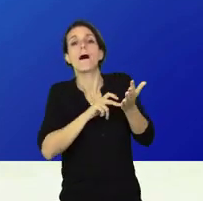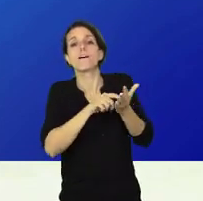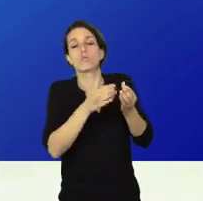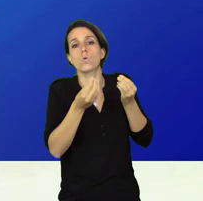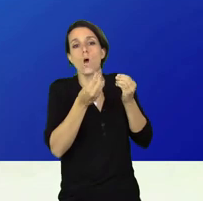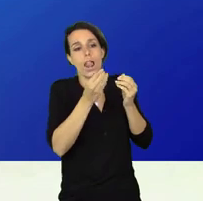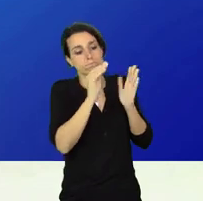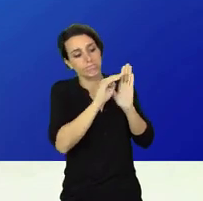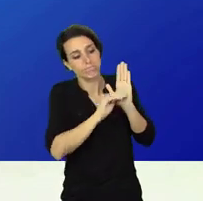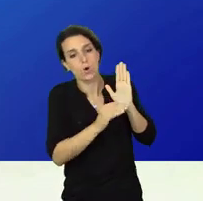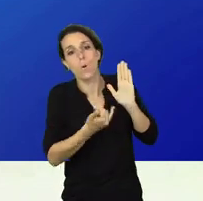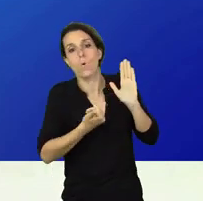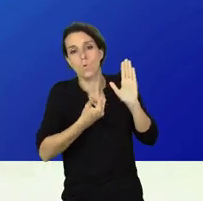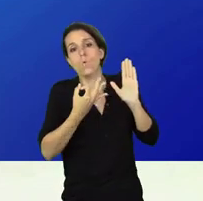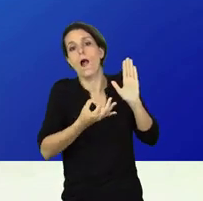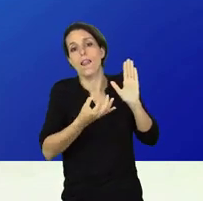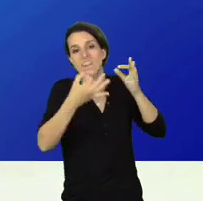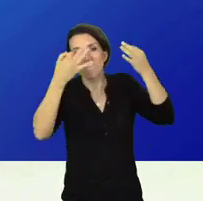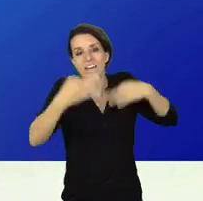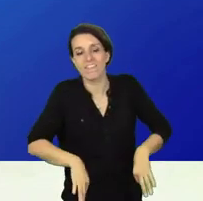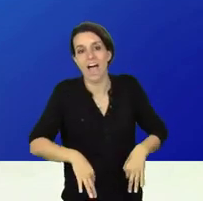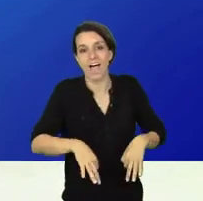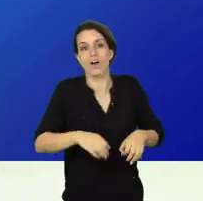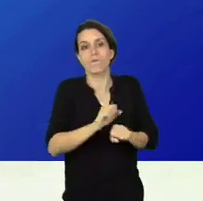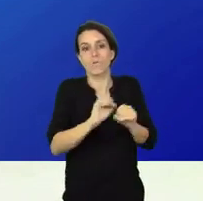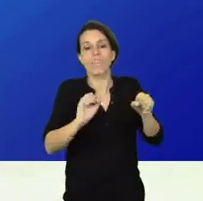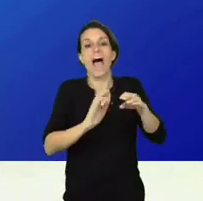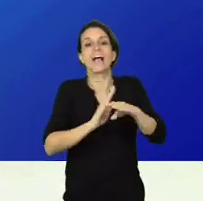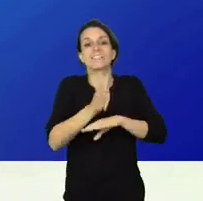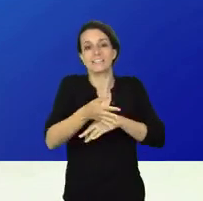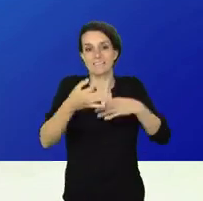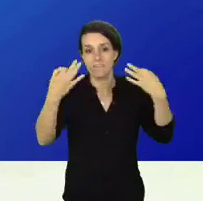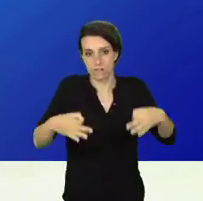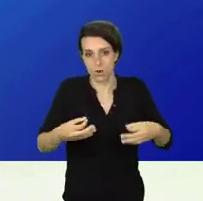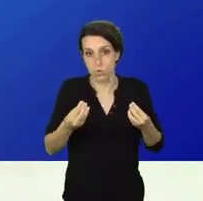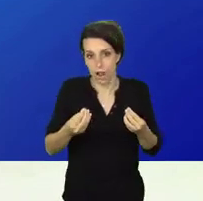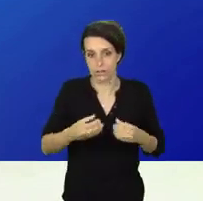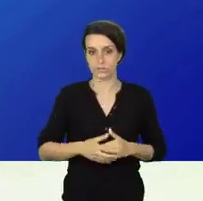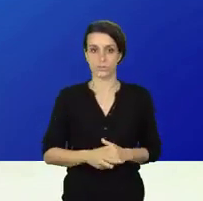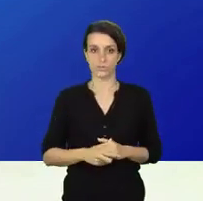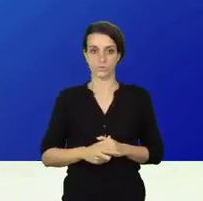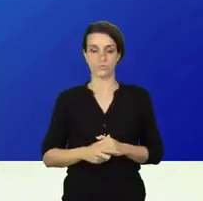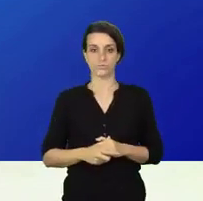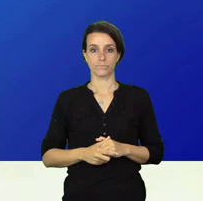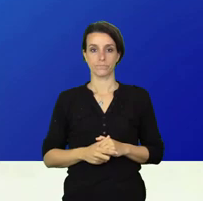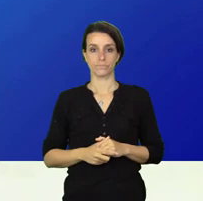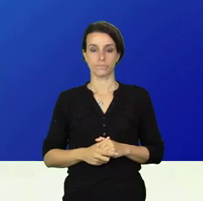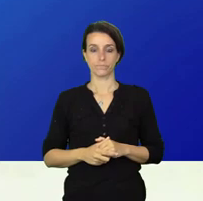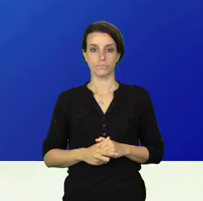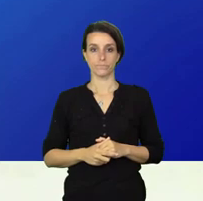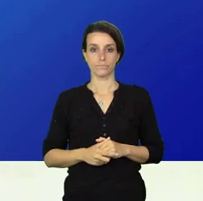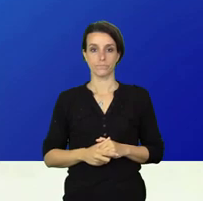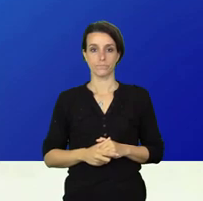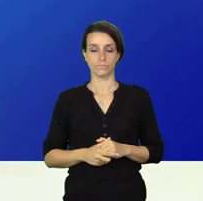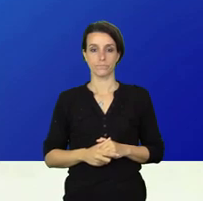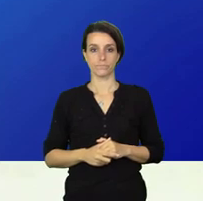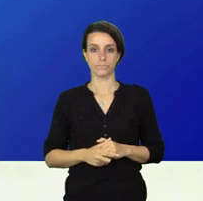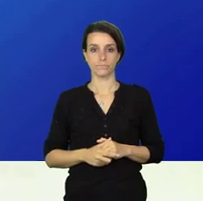lograr tener una película accesible que pueda ser proyectada en cines, con todo lo que implica técnicamente, digamos.